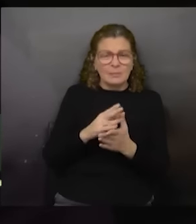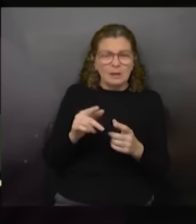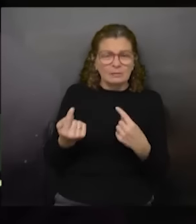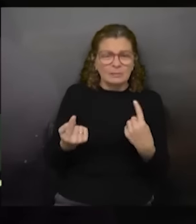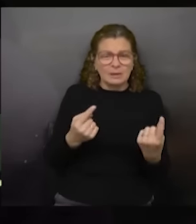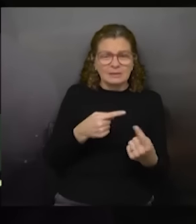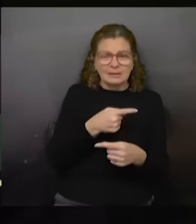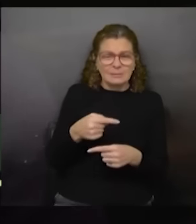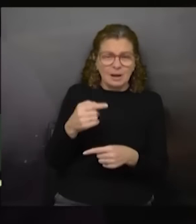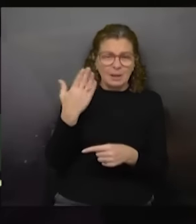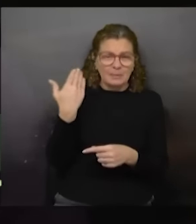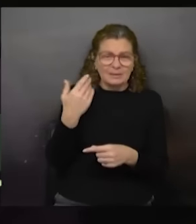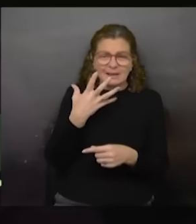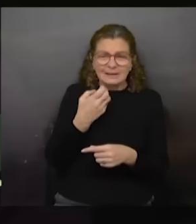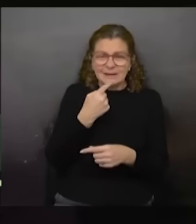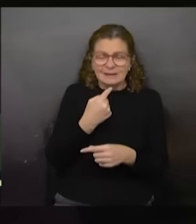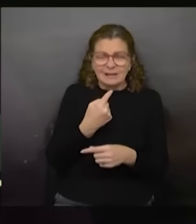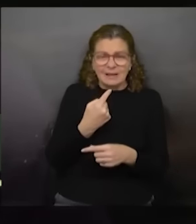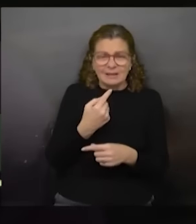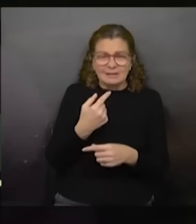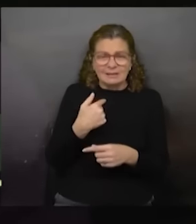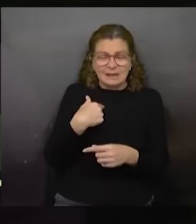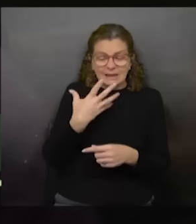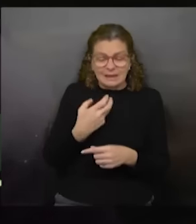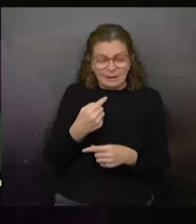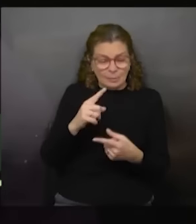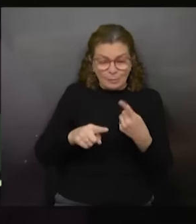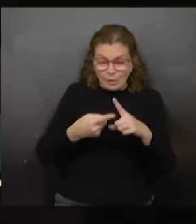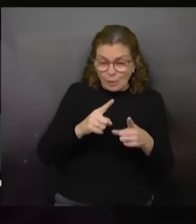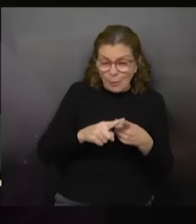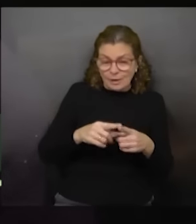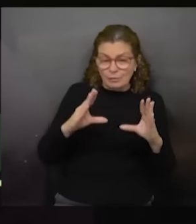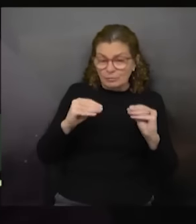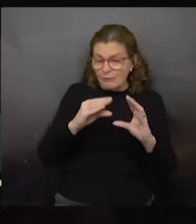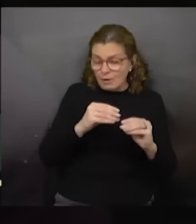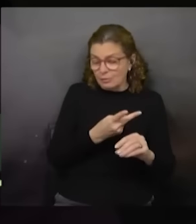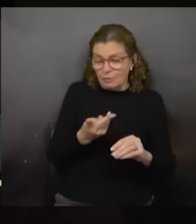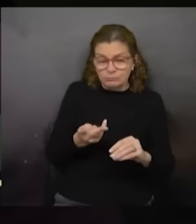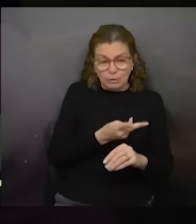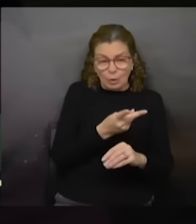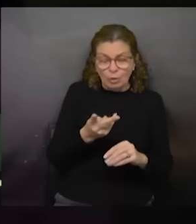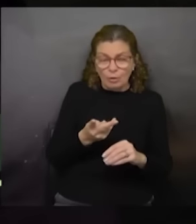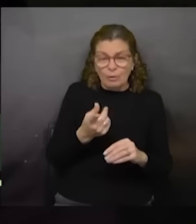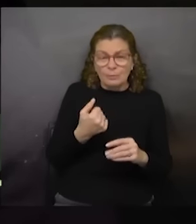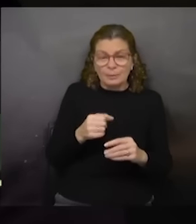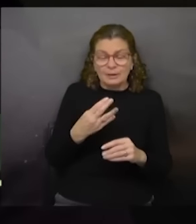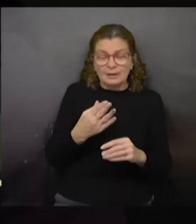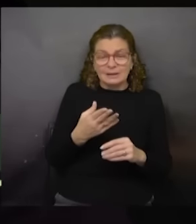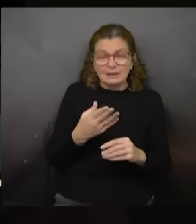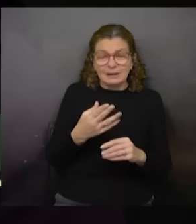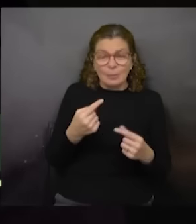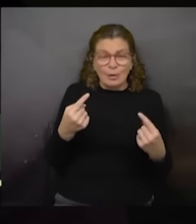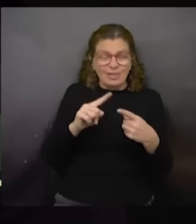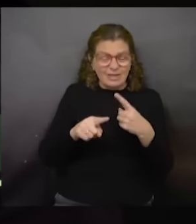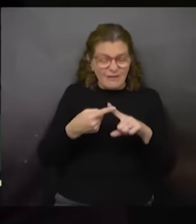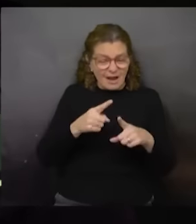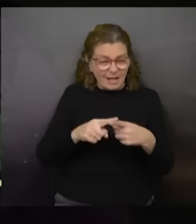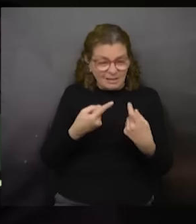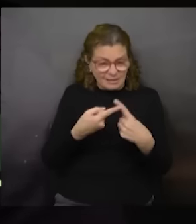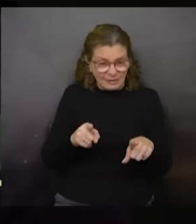hasta la semana pasada es decir si hay una voluntad si hay un acuerdo si hay un diálogo entre las partes por más que haya discrepancias